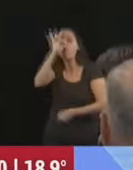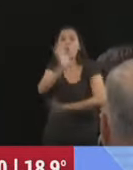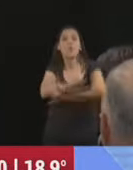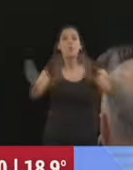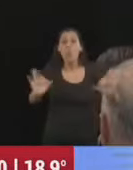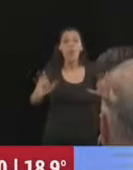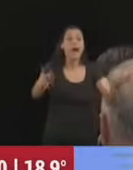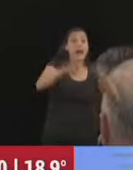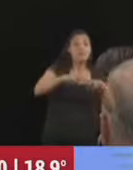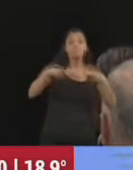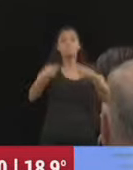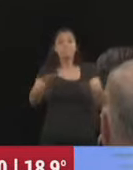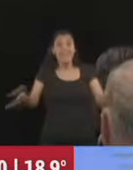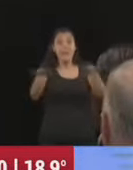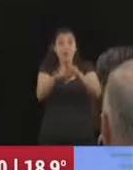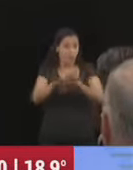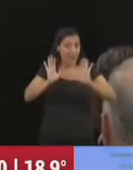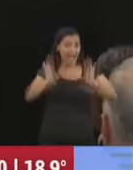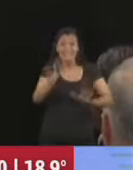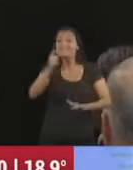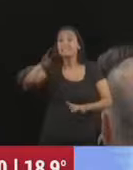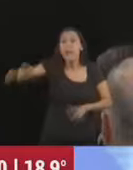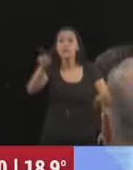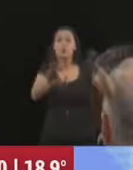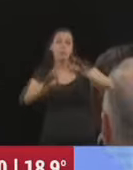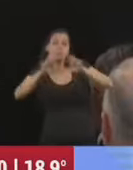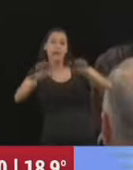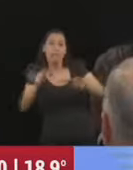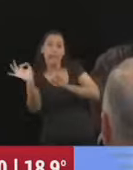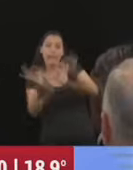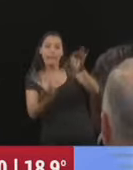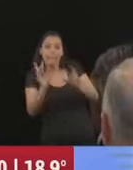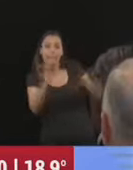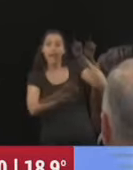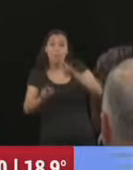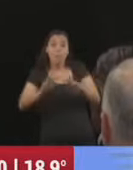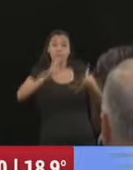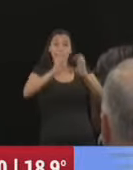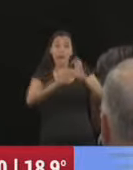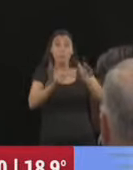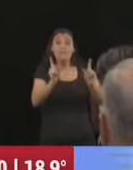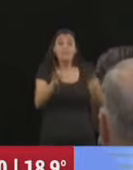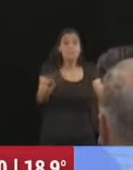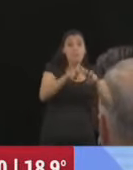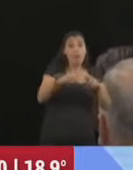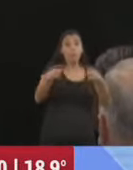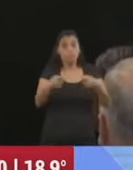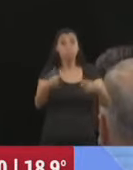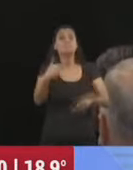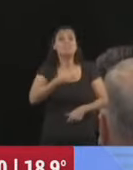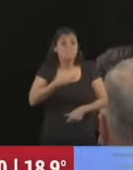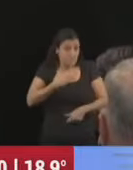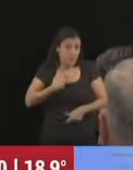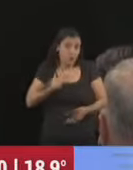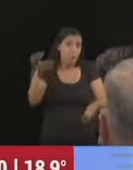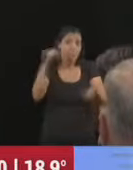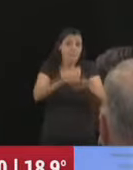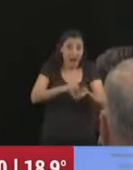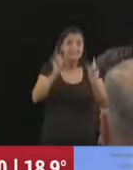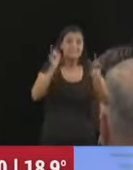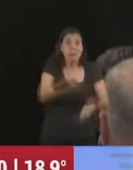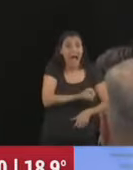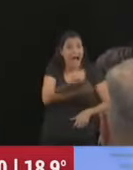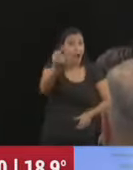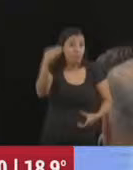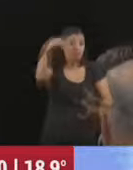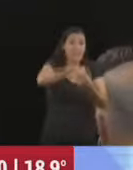puede sostener con los 2/3. Sí, pero sí, sí encontrar los mecanismos para poder salir adelante. Digo, lo que a mí